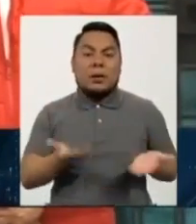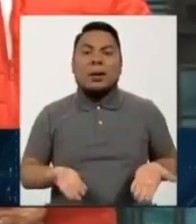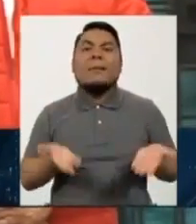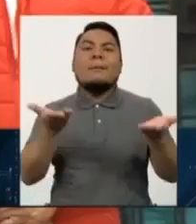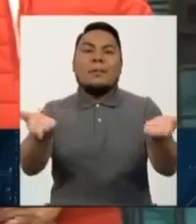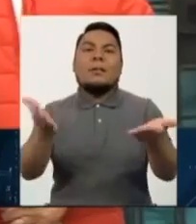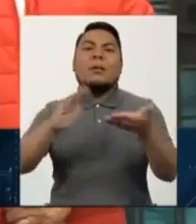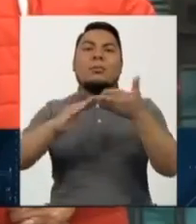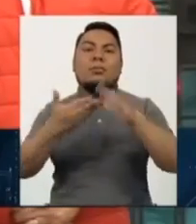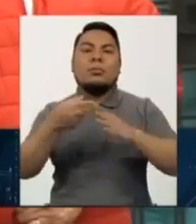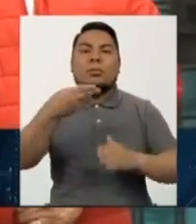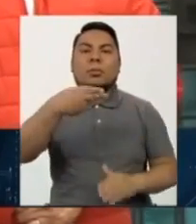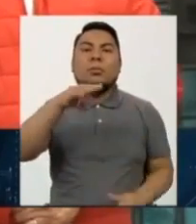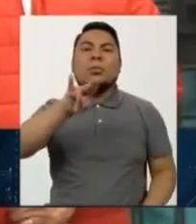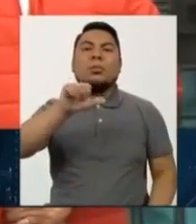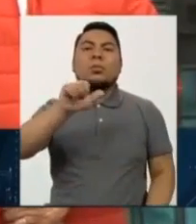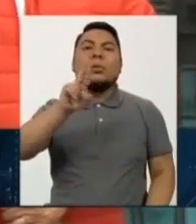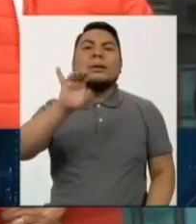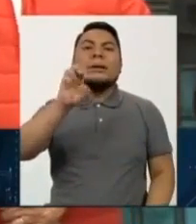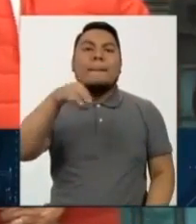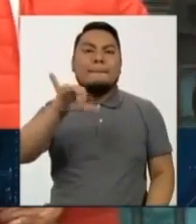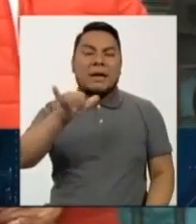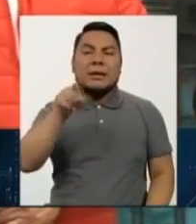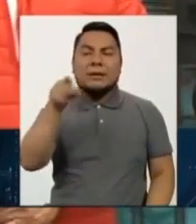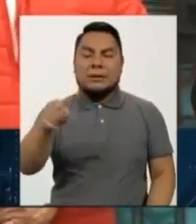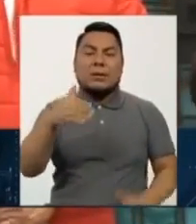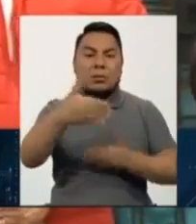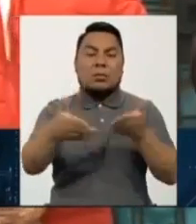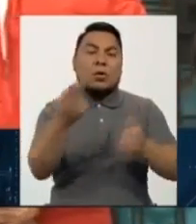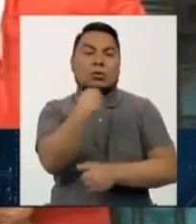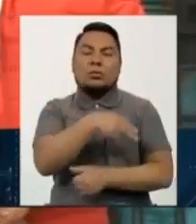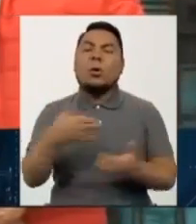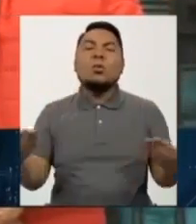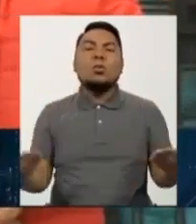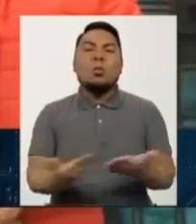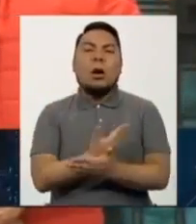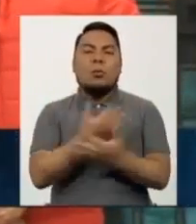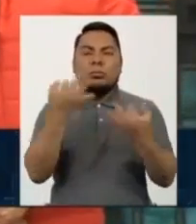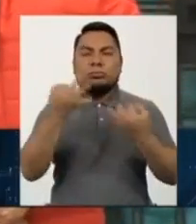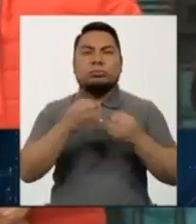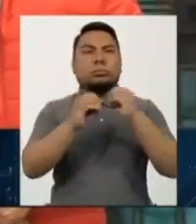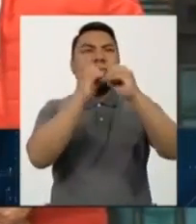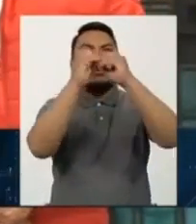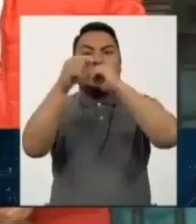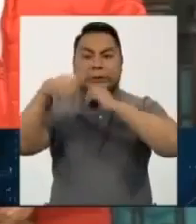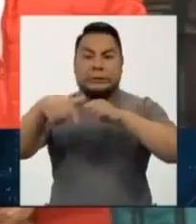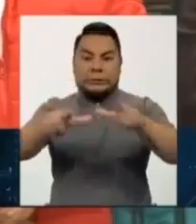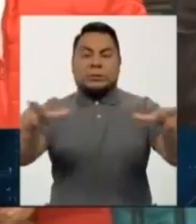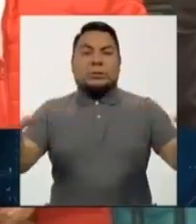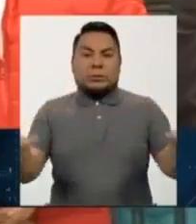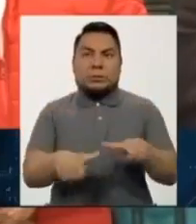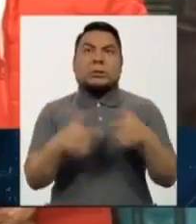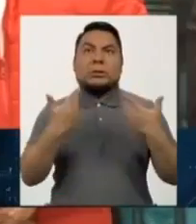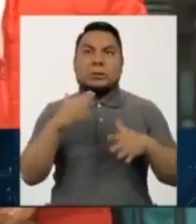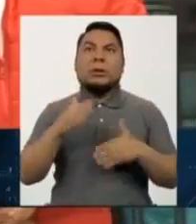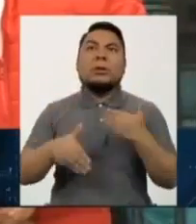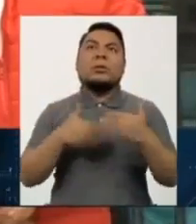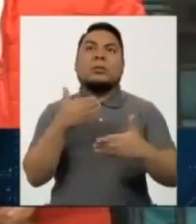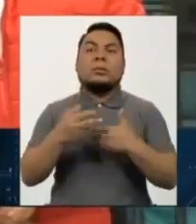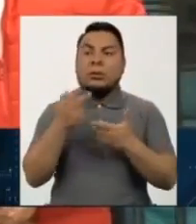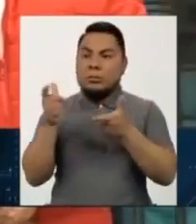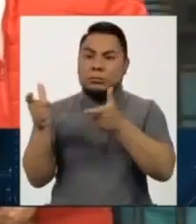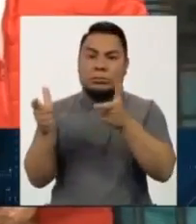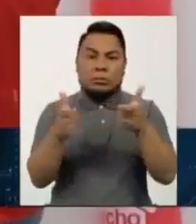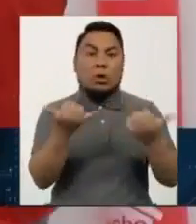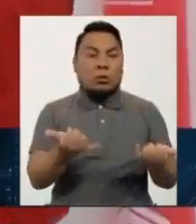de huarmey el hospital completamente nuevo construido en este terreno que lo hemos ido a inspeccionar